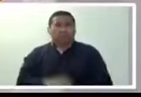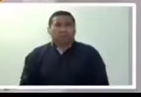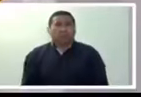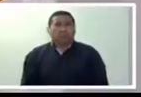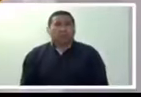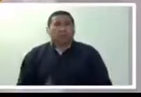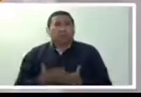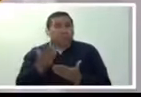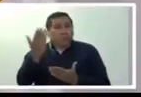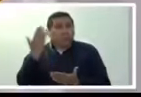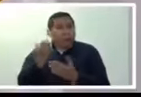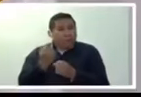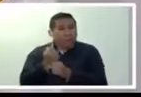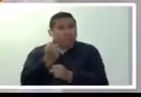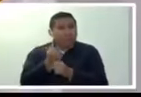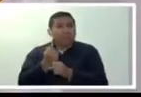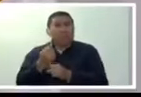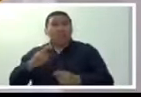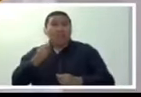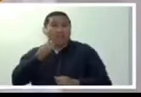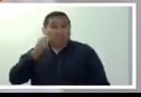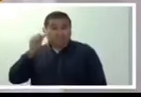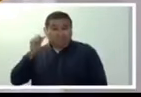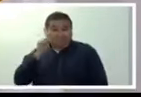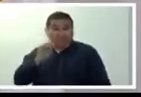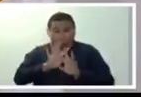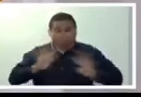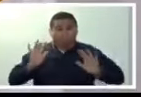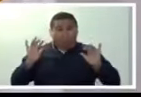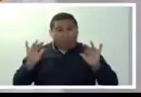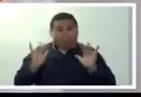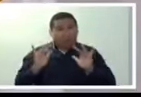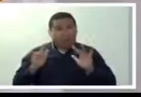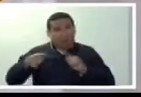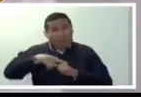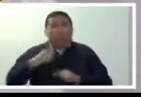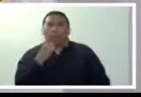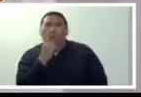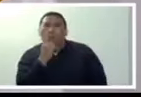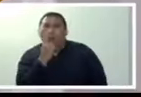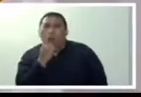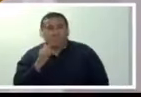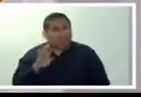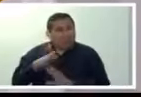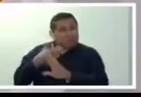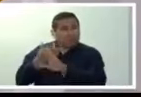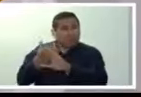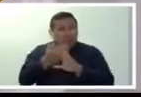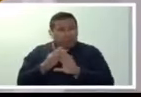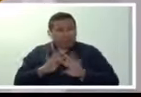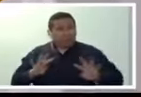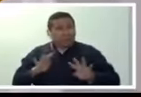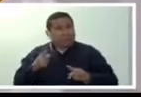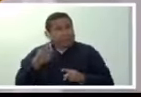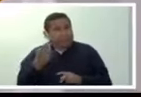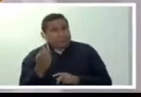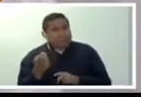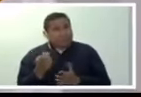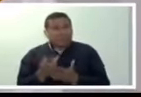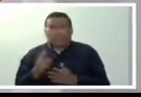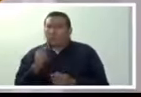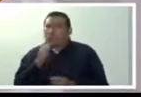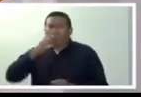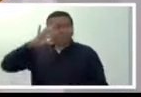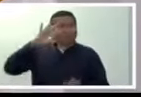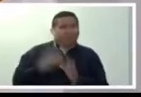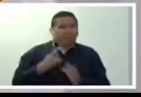Respecto a los actos de violencia en las protestas de ayer por parte de elementos de la Policía Municipal, es evidente que no se